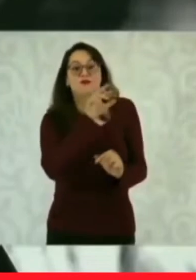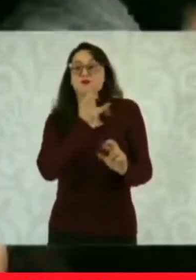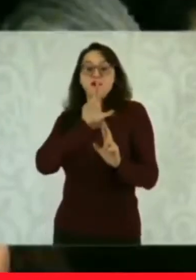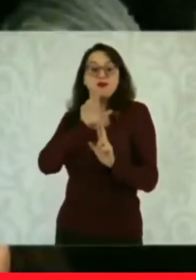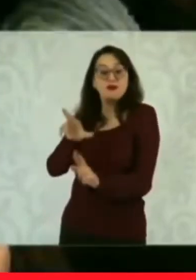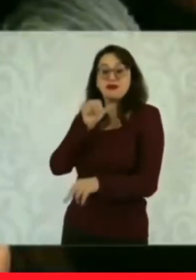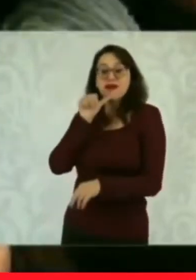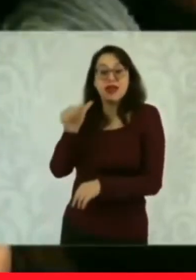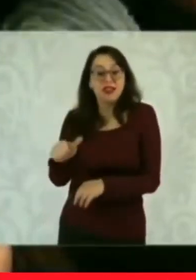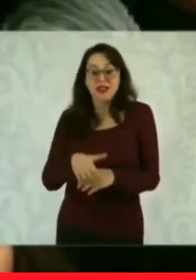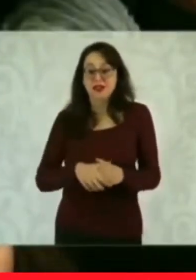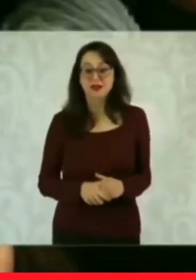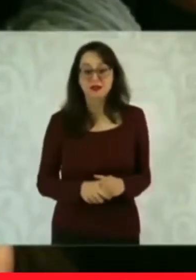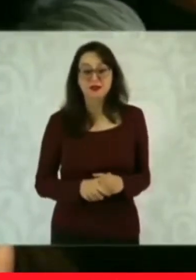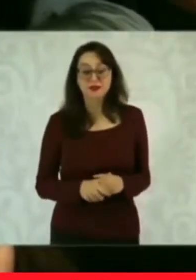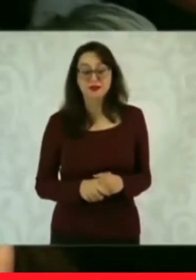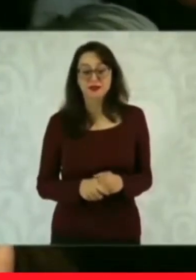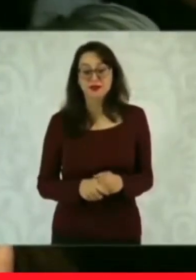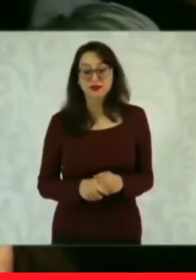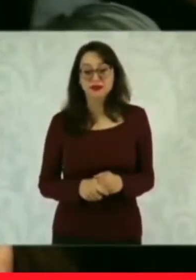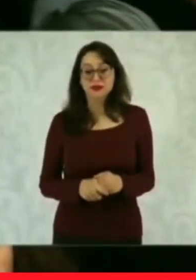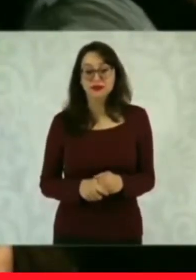Pero tampoco una declaración